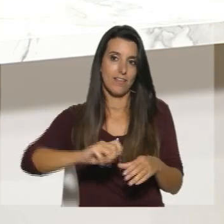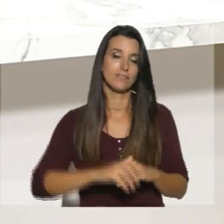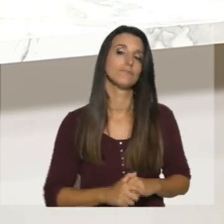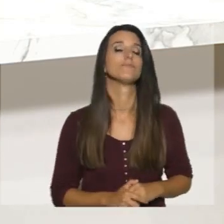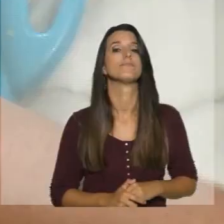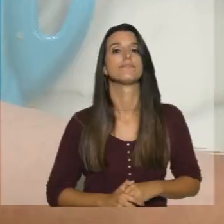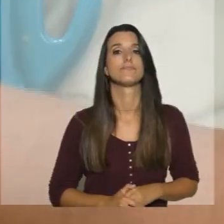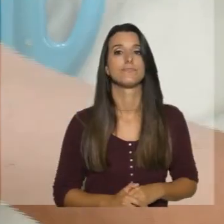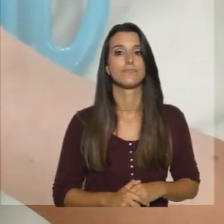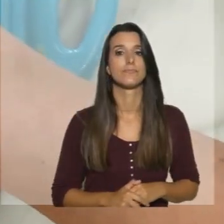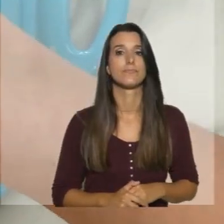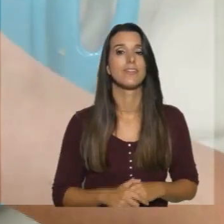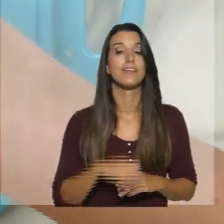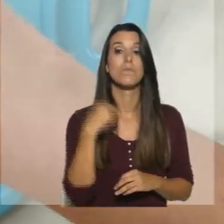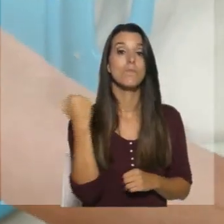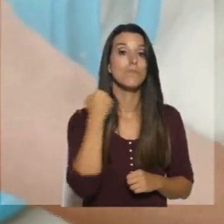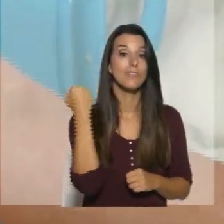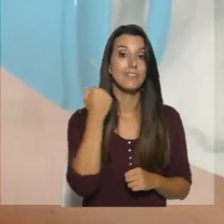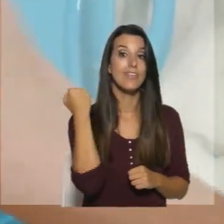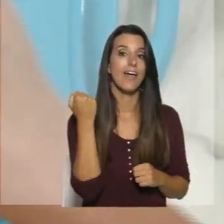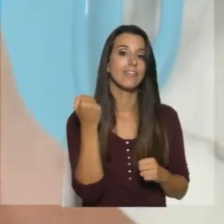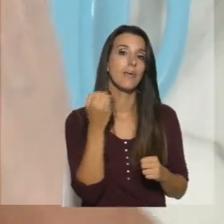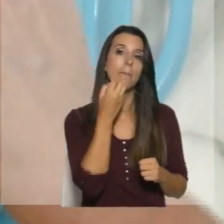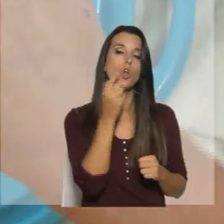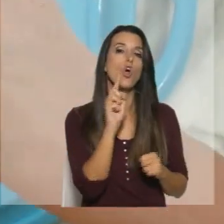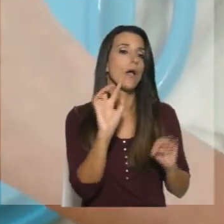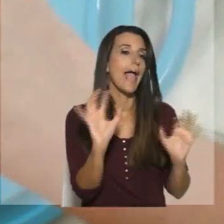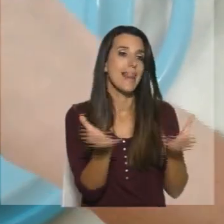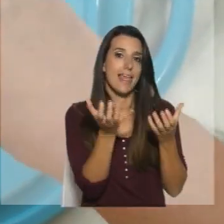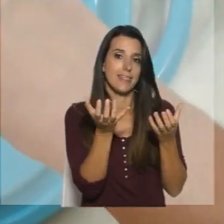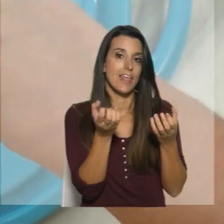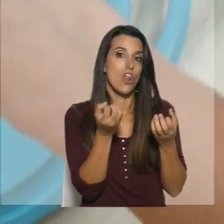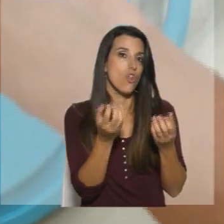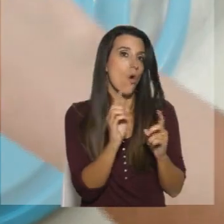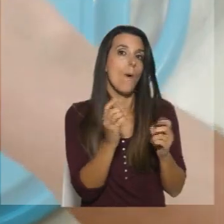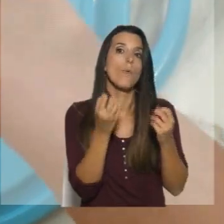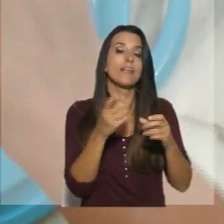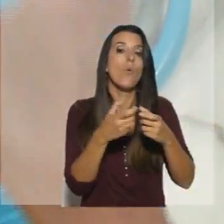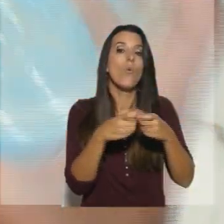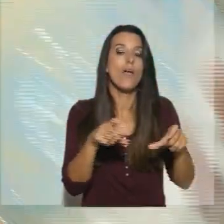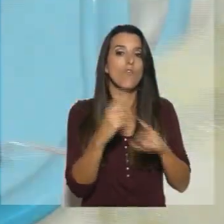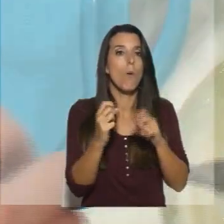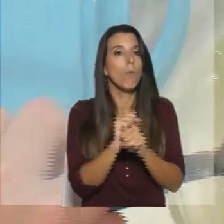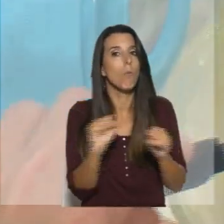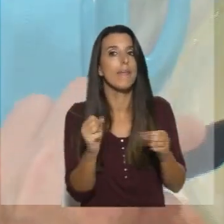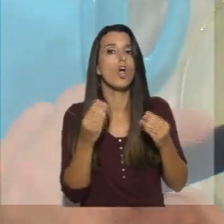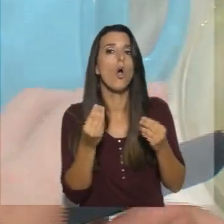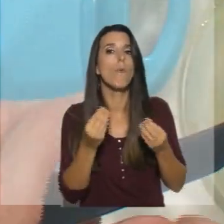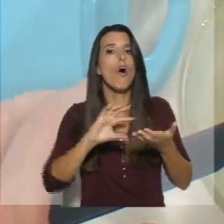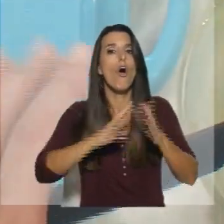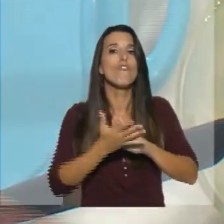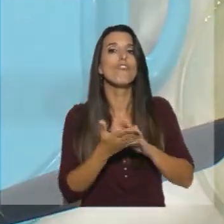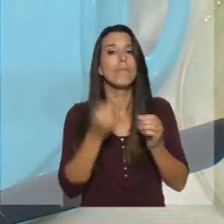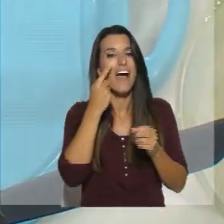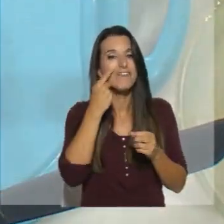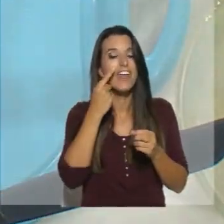acá. Que es importante que tengas todo más fresquito y no tan caliente como lo tengo yo, porque si no, el huevo se te puede empezar a hacer como una omelette ahí.